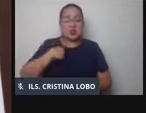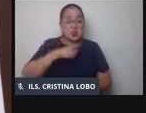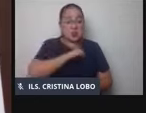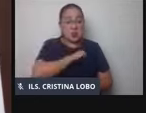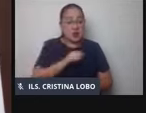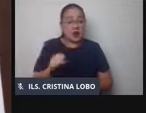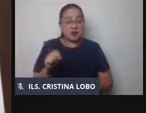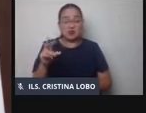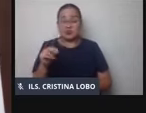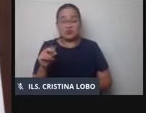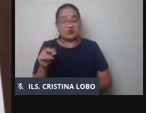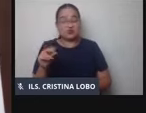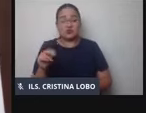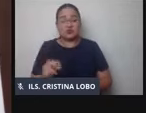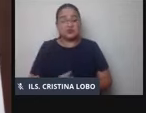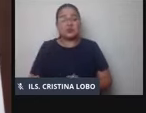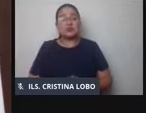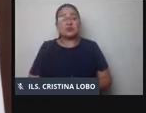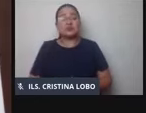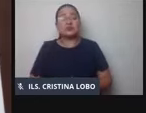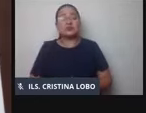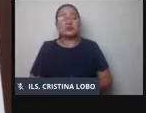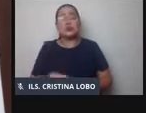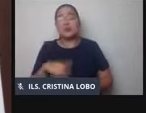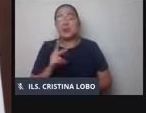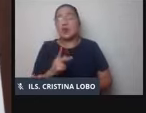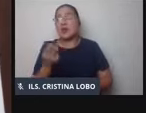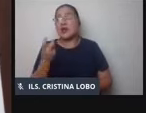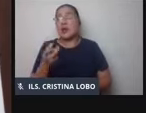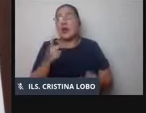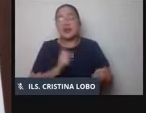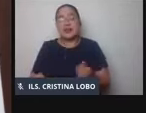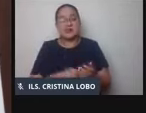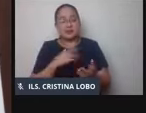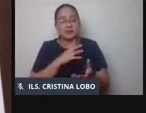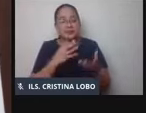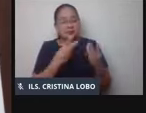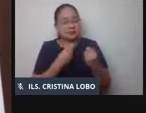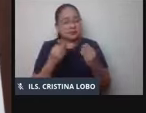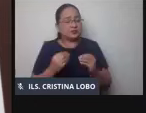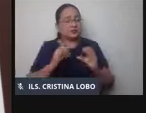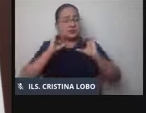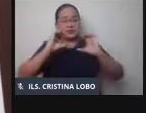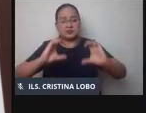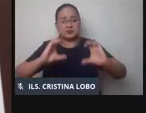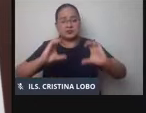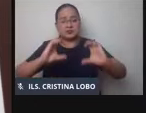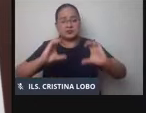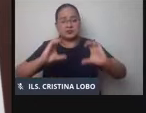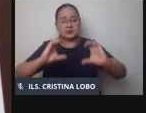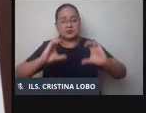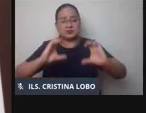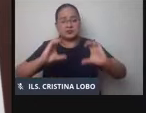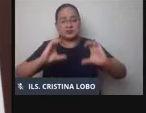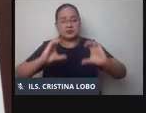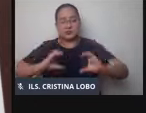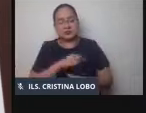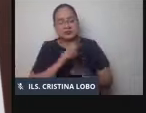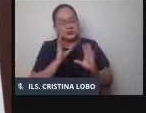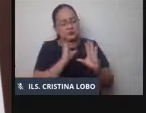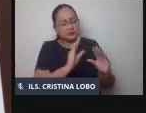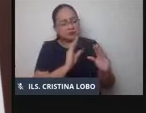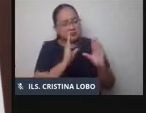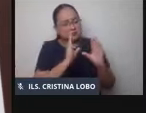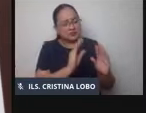Entonces, ciertamente allí se gesta, tengamos mucha precaución, cuando educamos, cuando corregimos